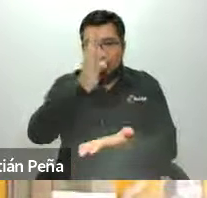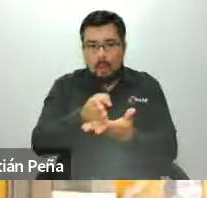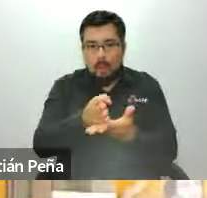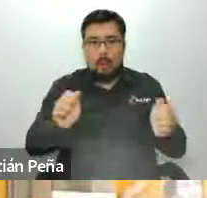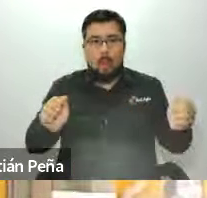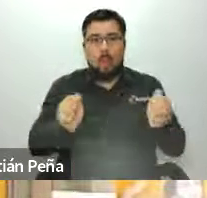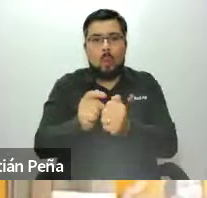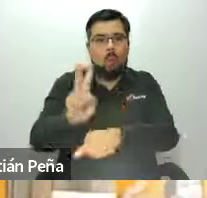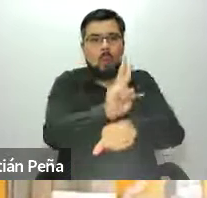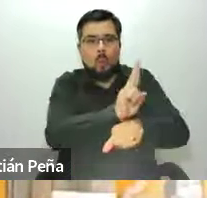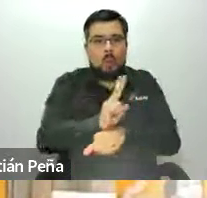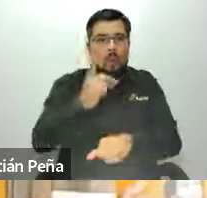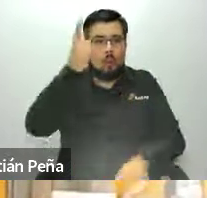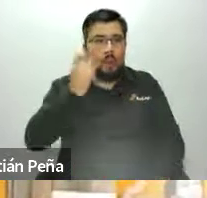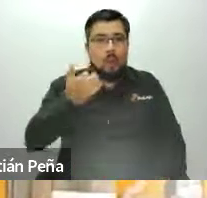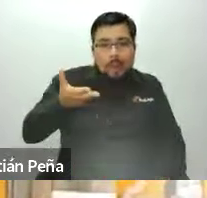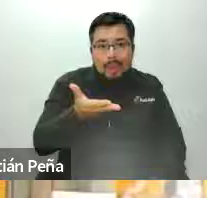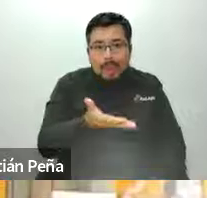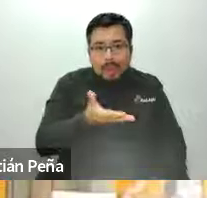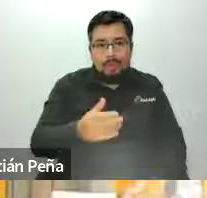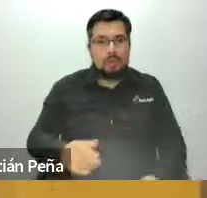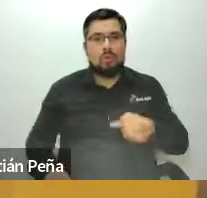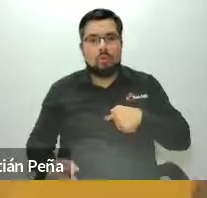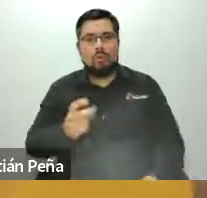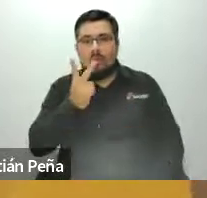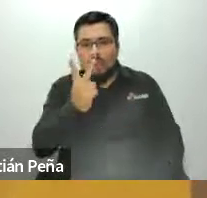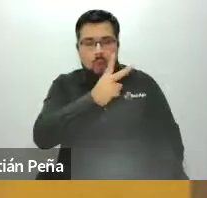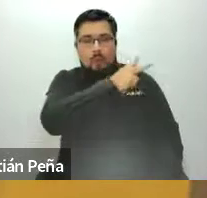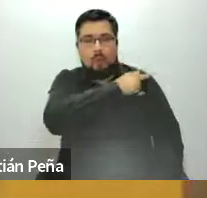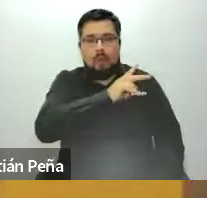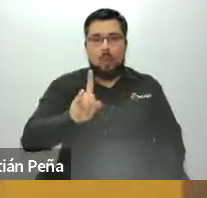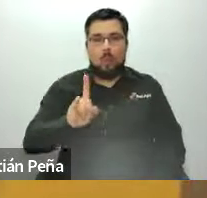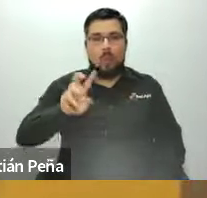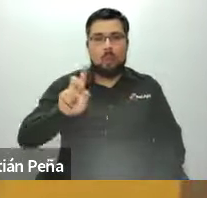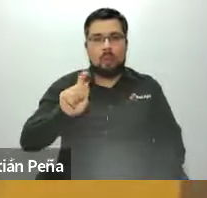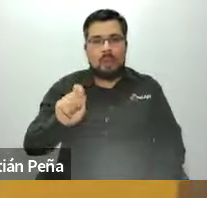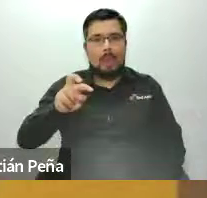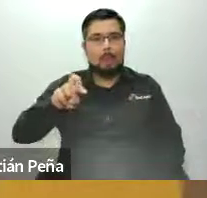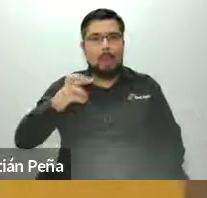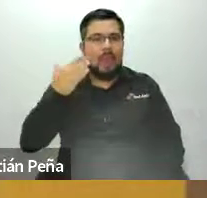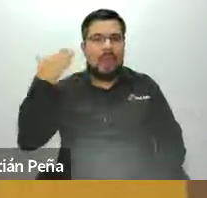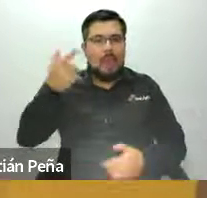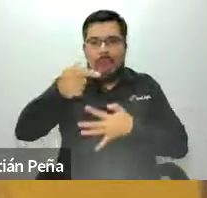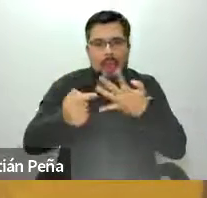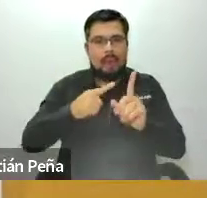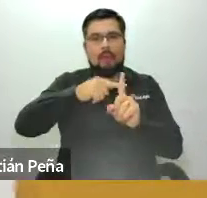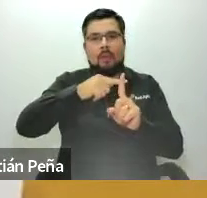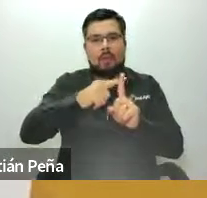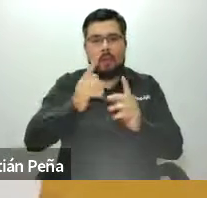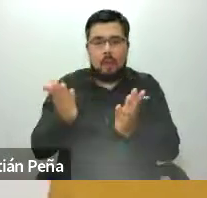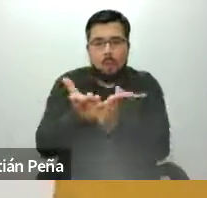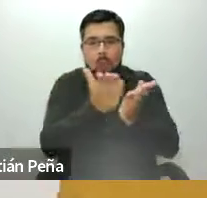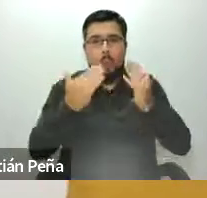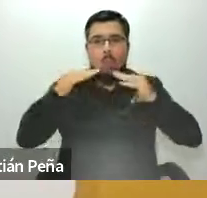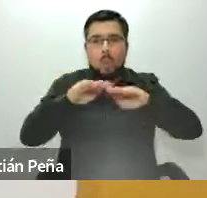que ese ha sido, o lo que yo veo como jefe UTP, el beneficio, que los estudiantes tienen un rol muy importante